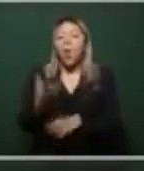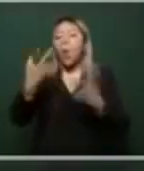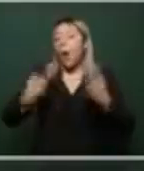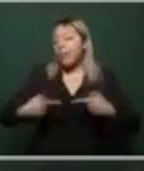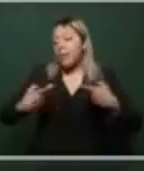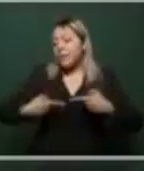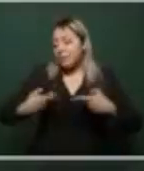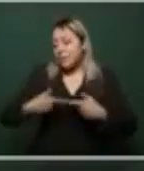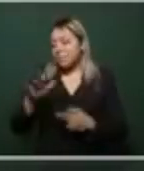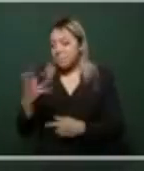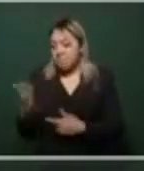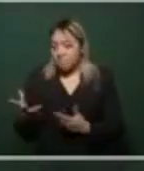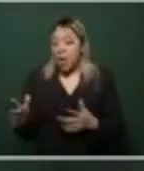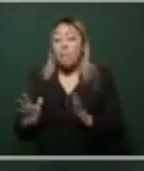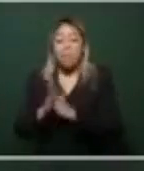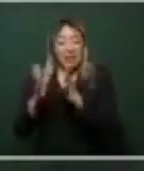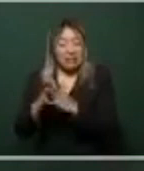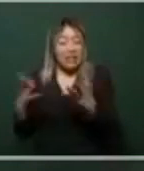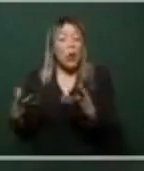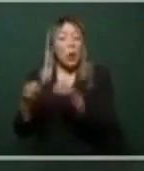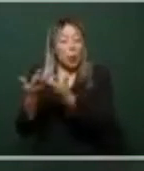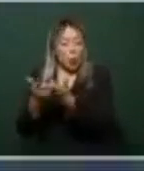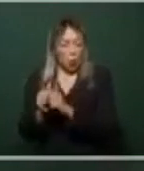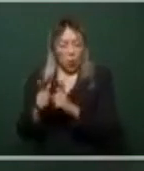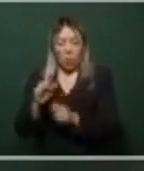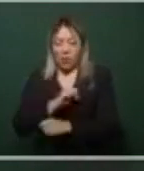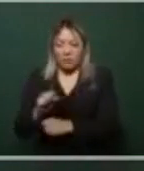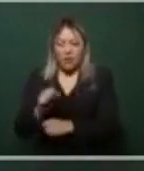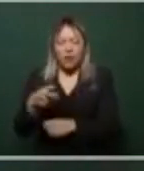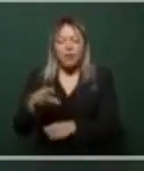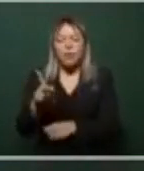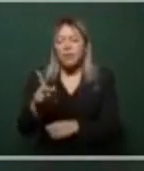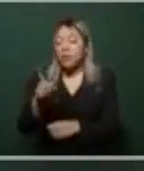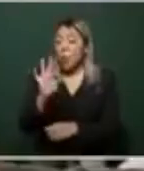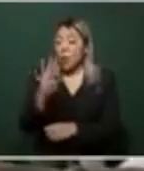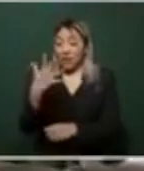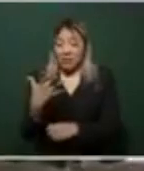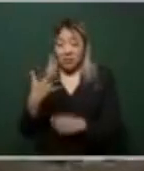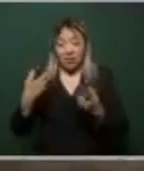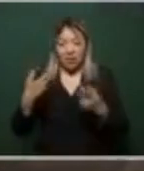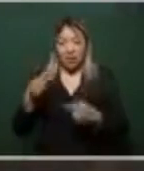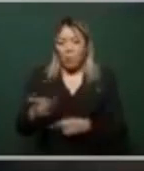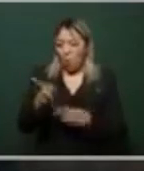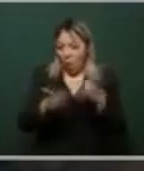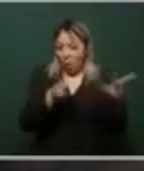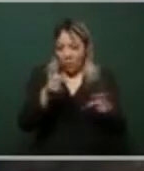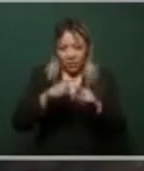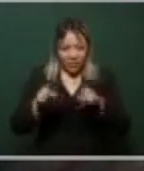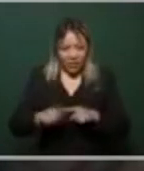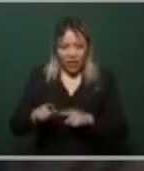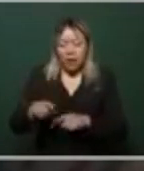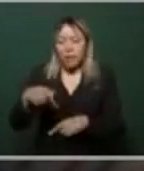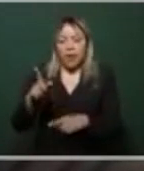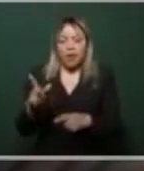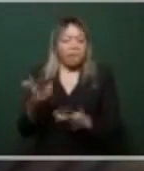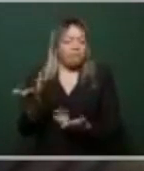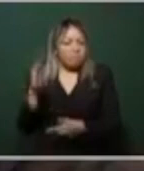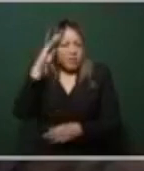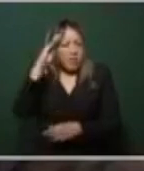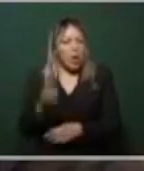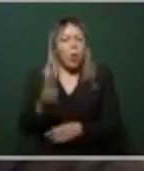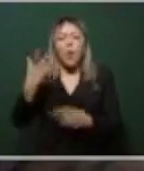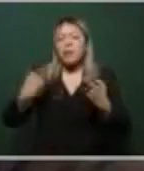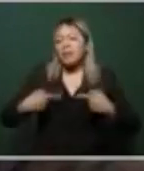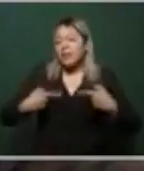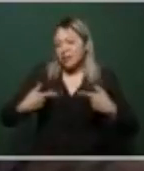45 comunidades suena fuerte, pero ¿qué población, cuánta gente podría estar en esta circunstancia? Y por otro